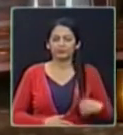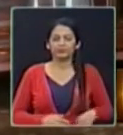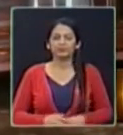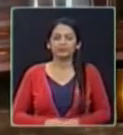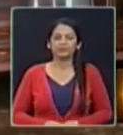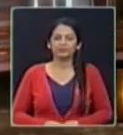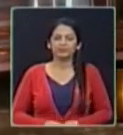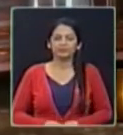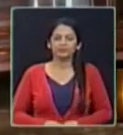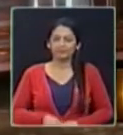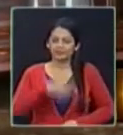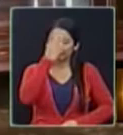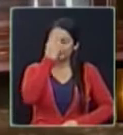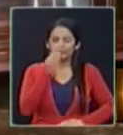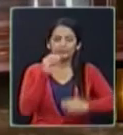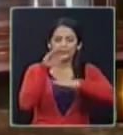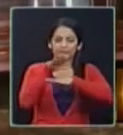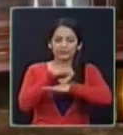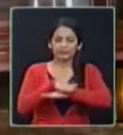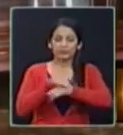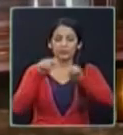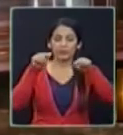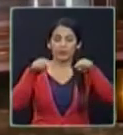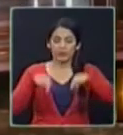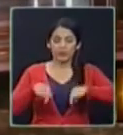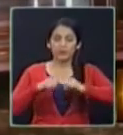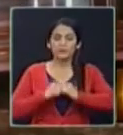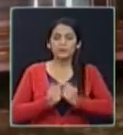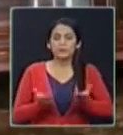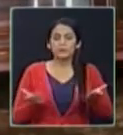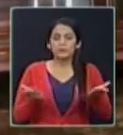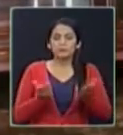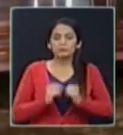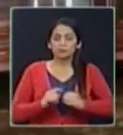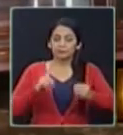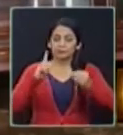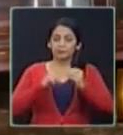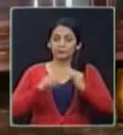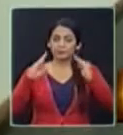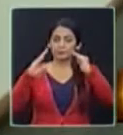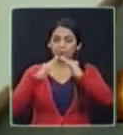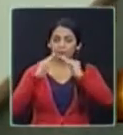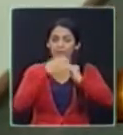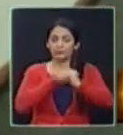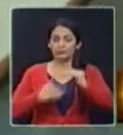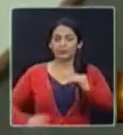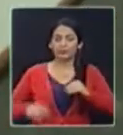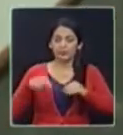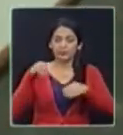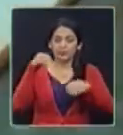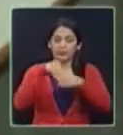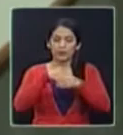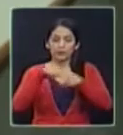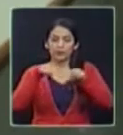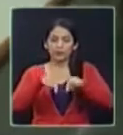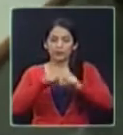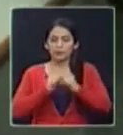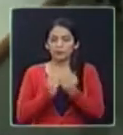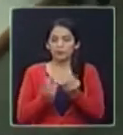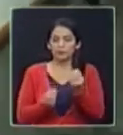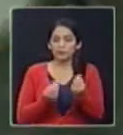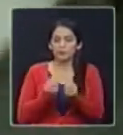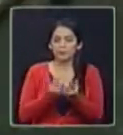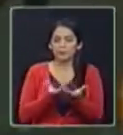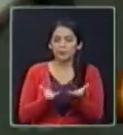Televidentes, compañeros en estudio, muy buenas tardes. Nos encontramos acá al interior del Palacio Legislativo. Aquí temprano a las 8 de la